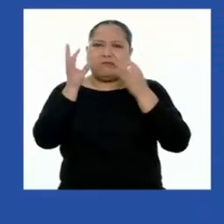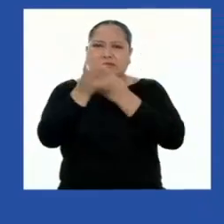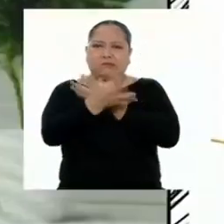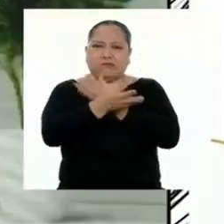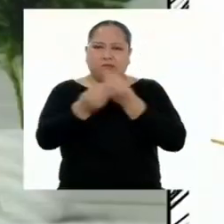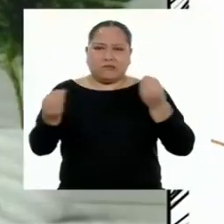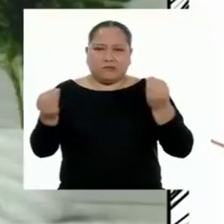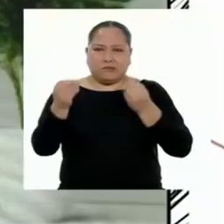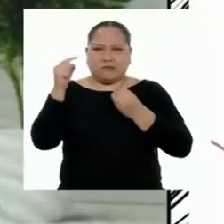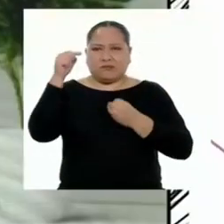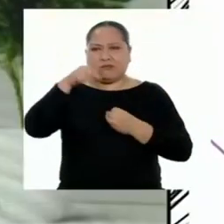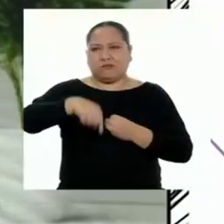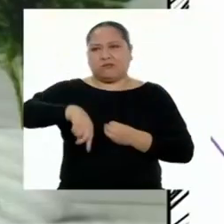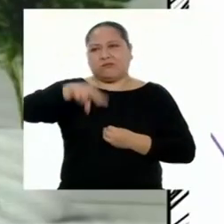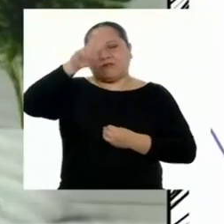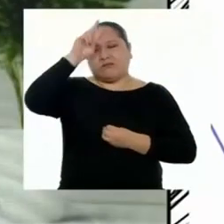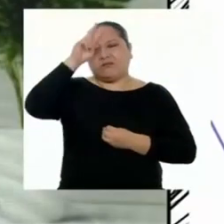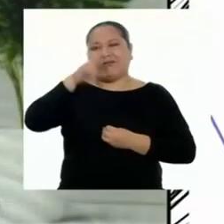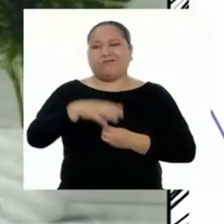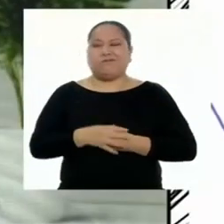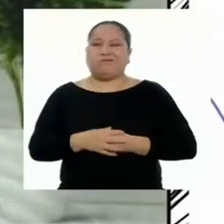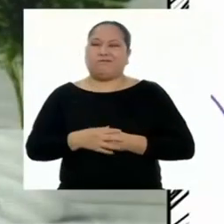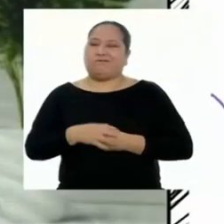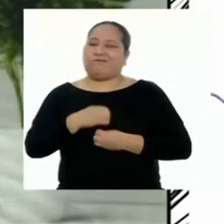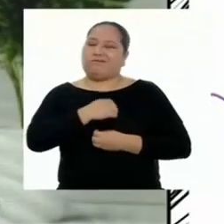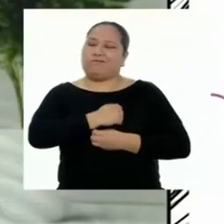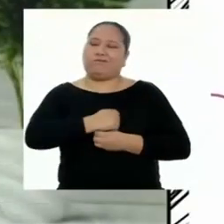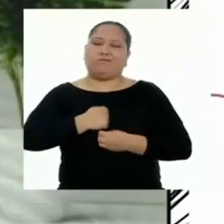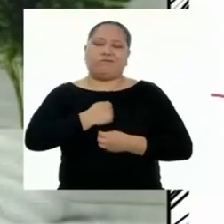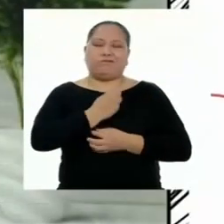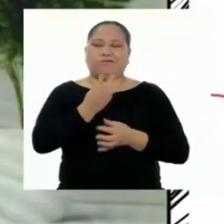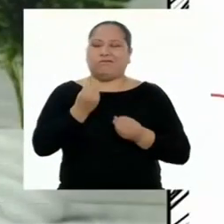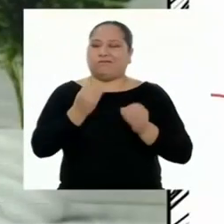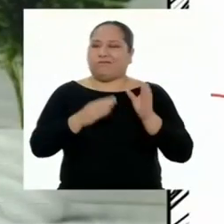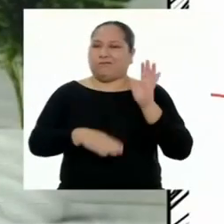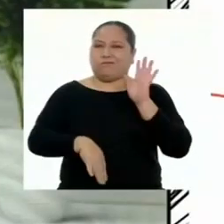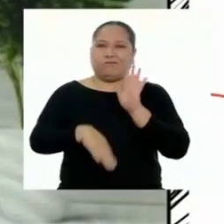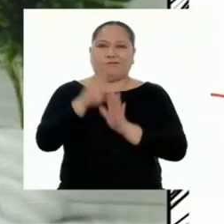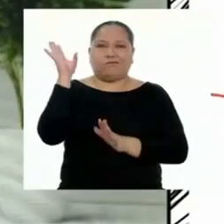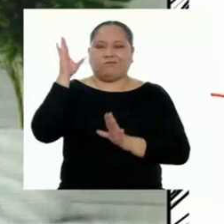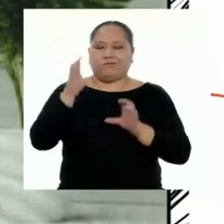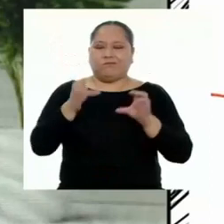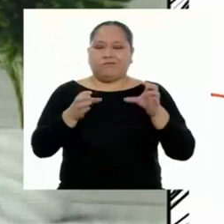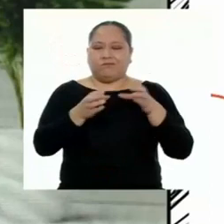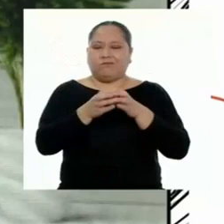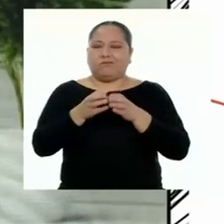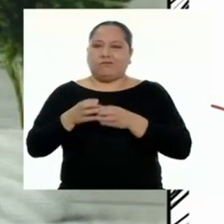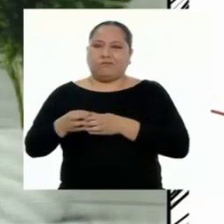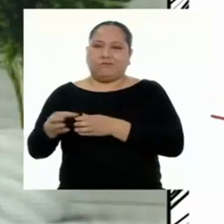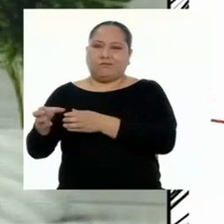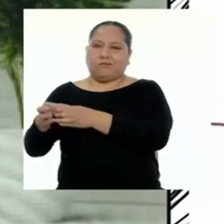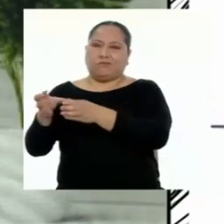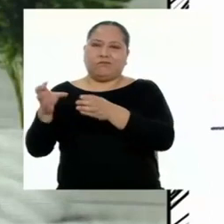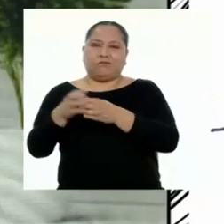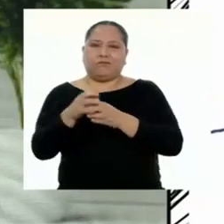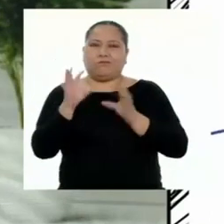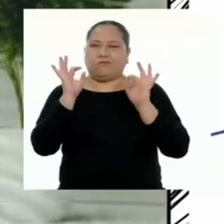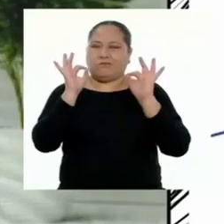nuestro país? Lamentablemente son muchas las especies que se encuentran en peligro de extinción